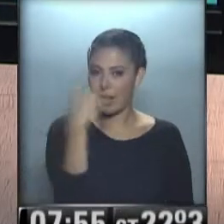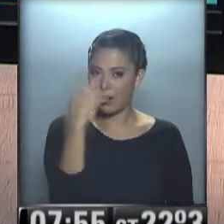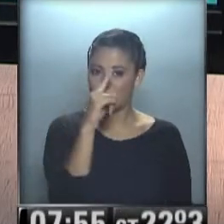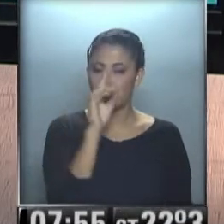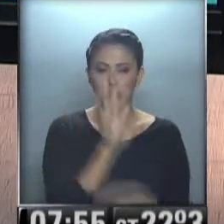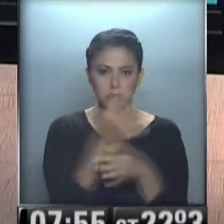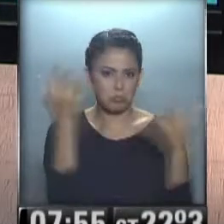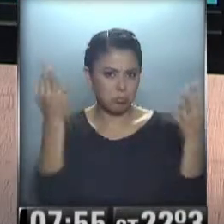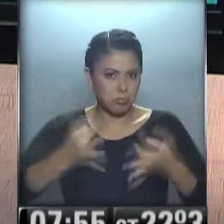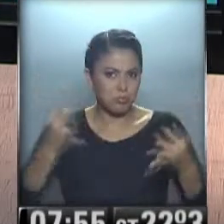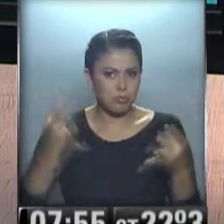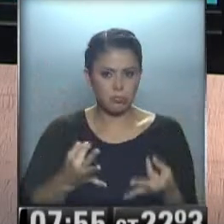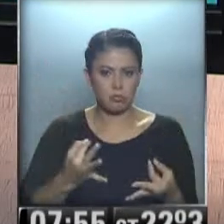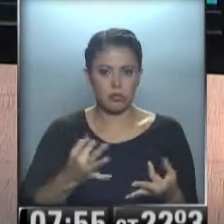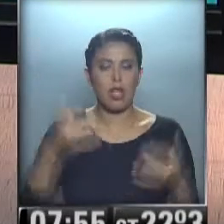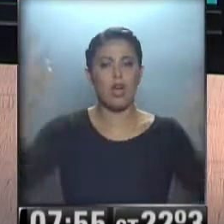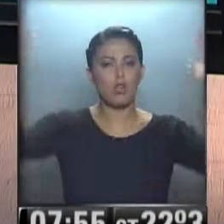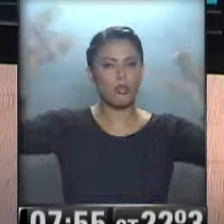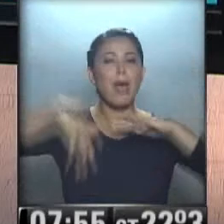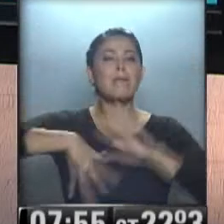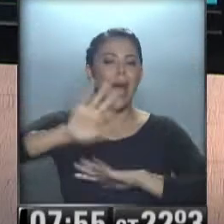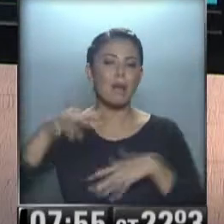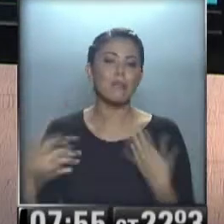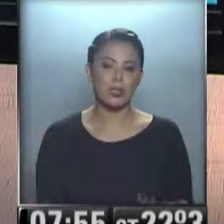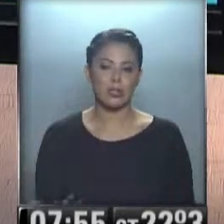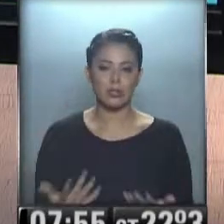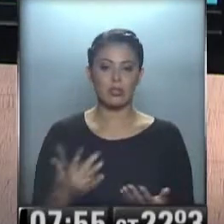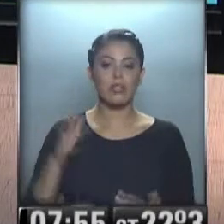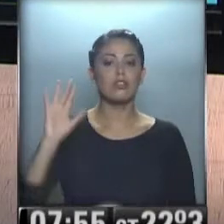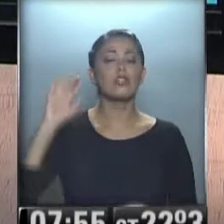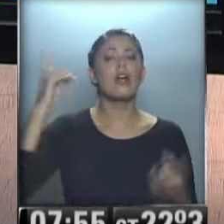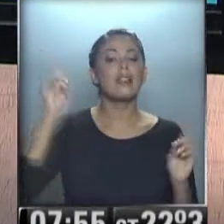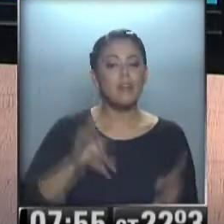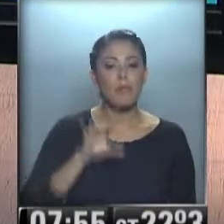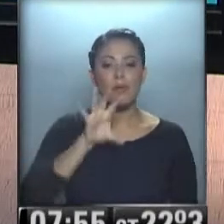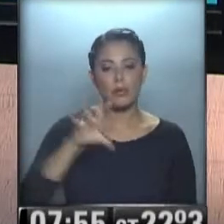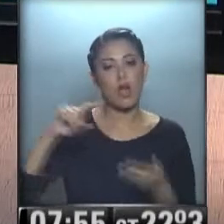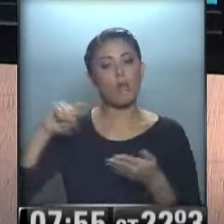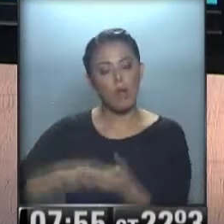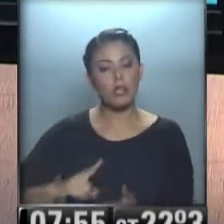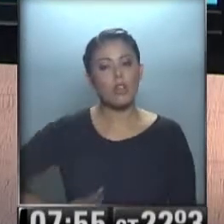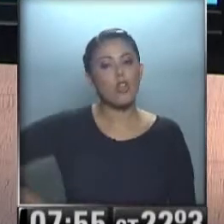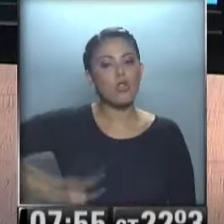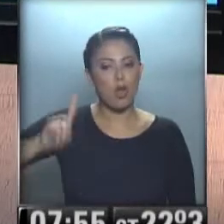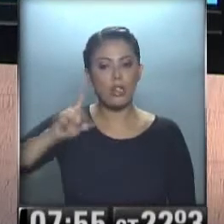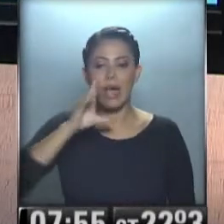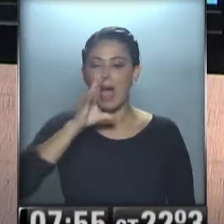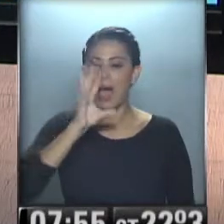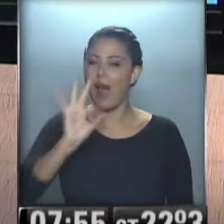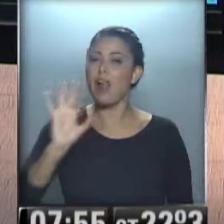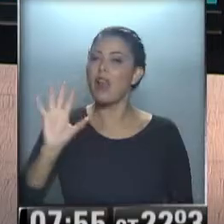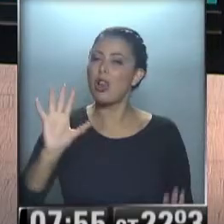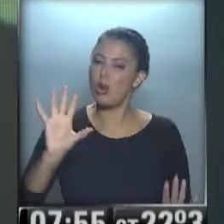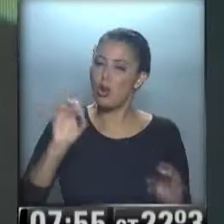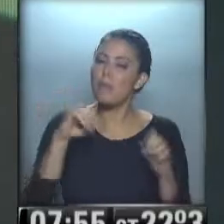claro, por supuesto, allí llueve con mayor frecuencia, sobre bien el noreste de la provincia de Buenos Aires, está un poquitito